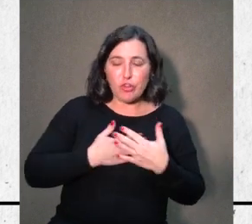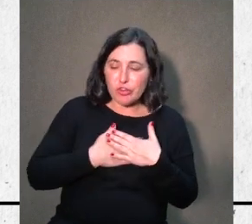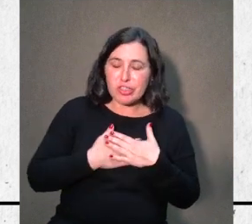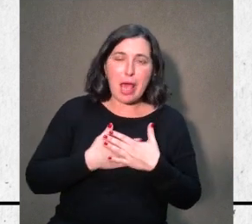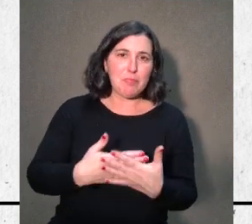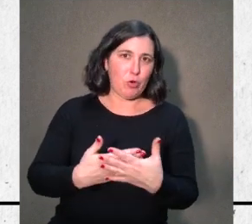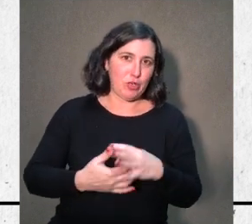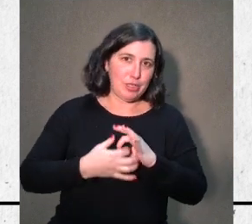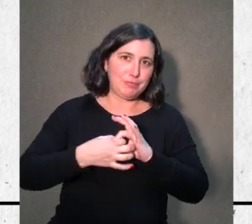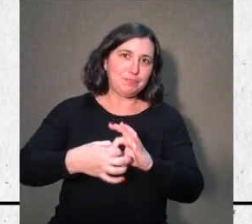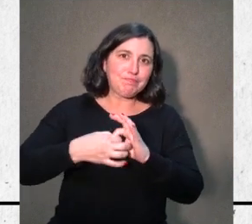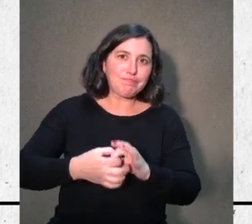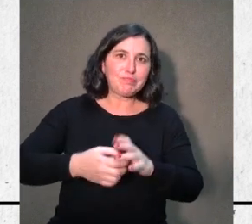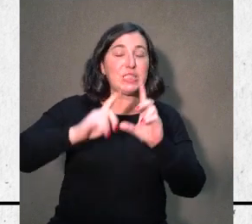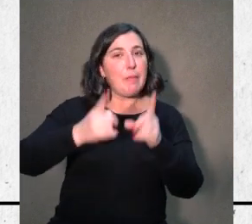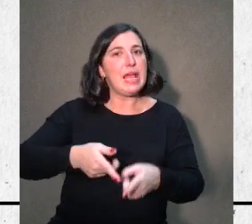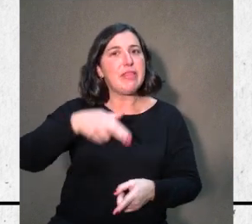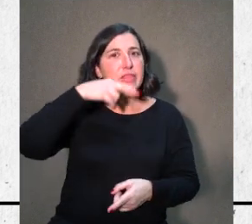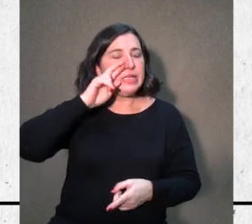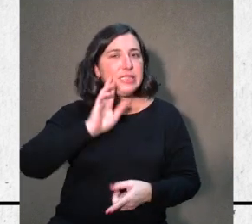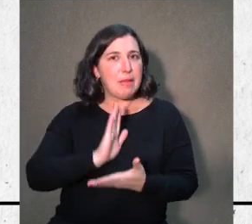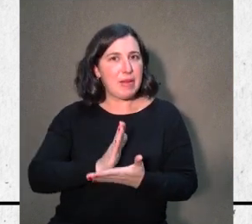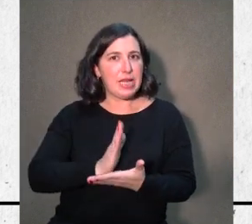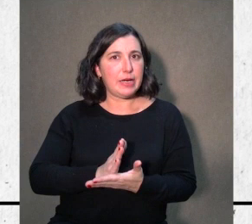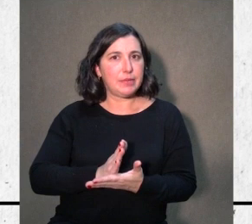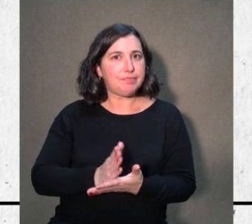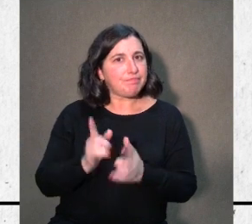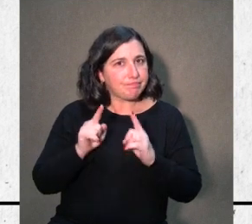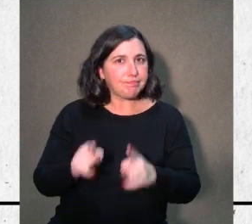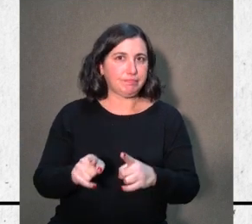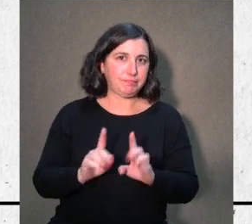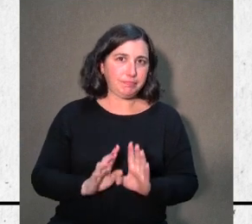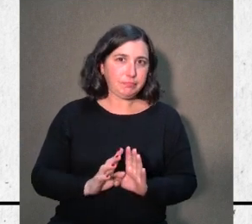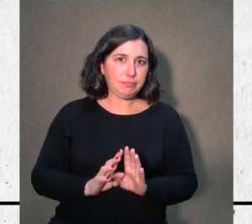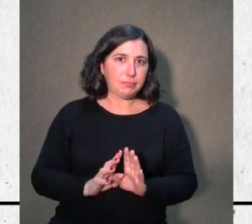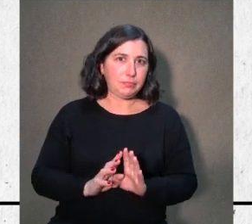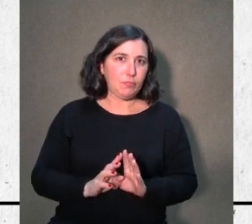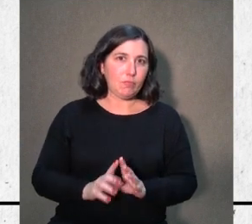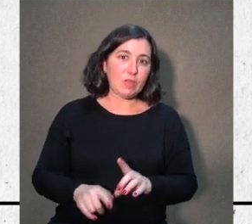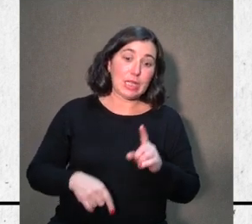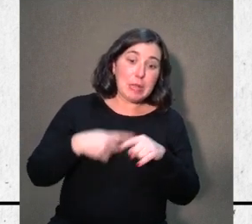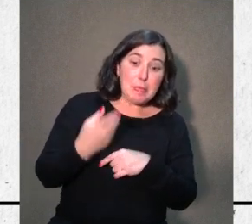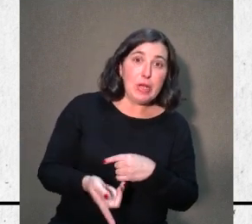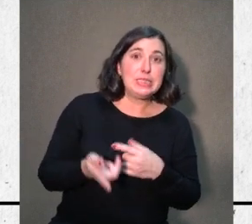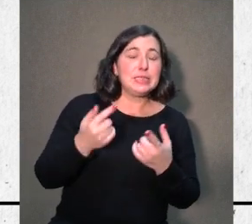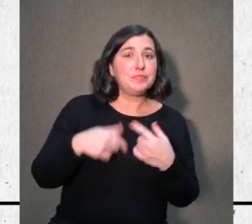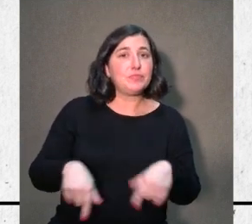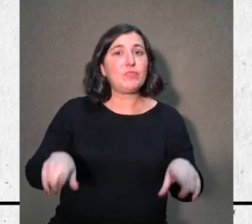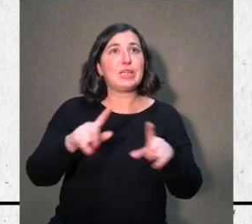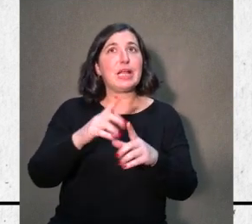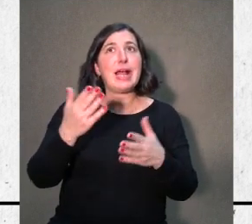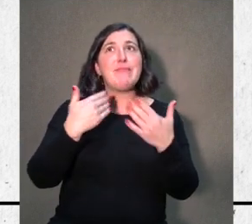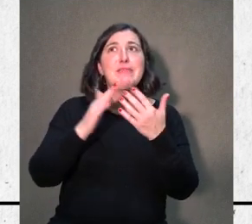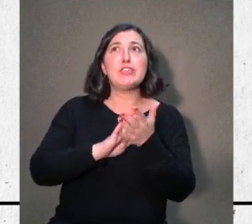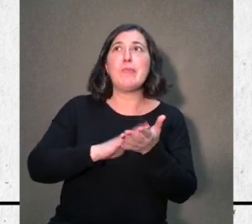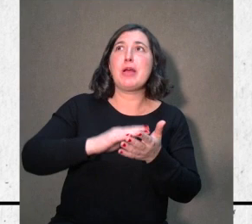generar el amor, la disciplina ahí adentro. Vos hace un rato decías